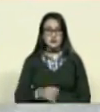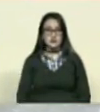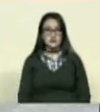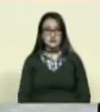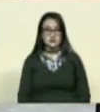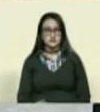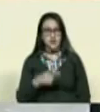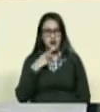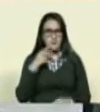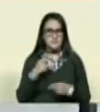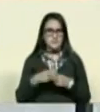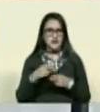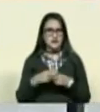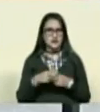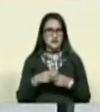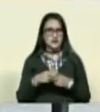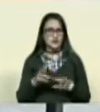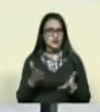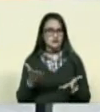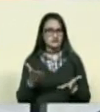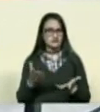Ese apellido es griego, ¿no?